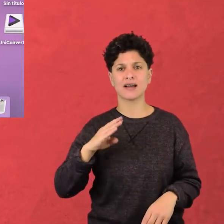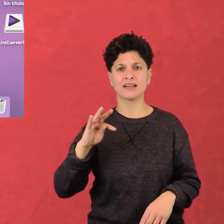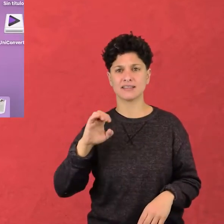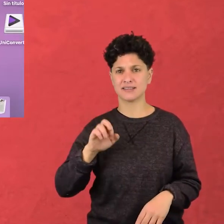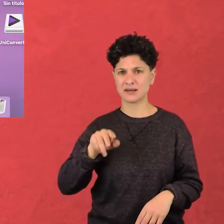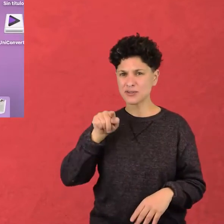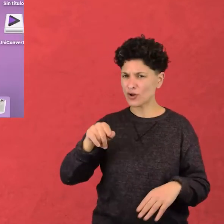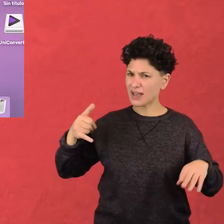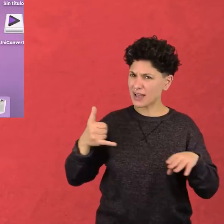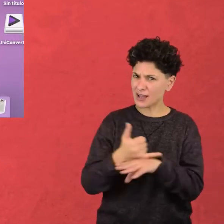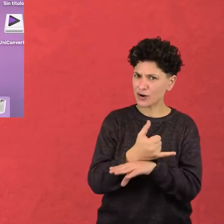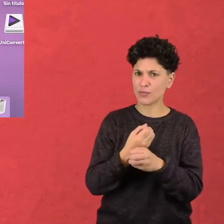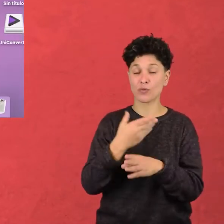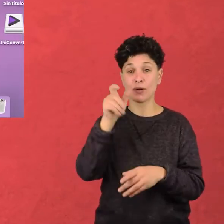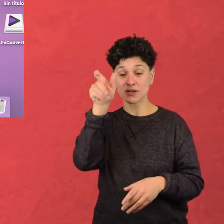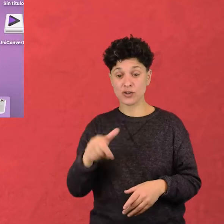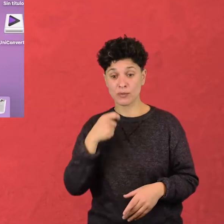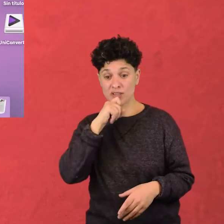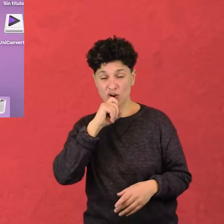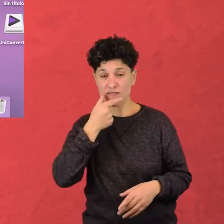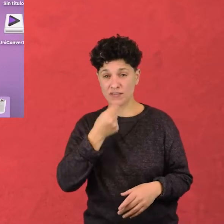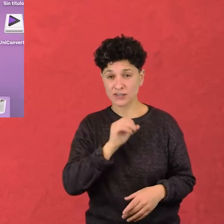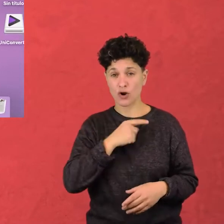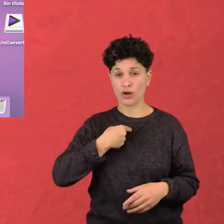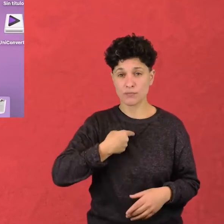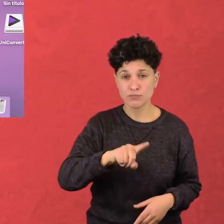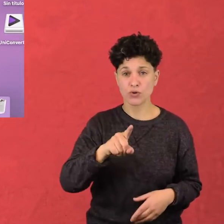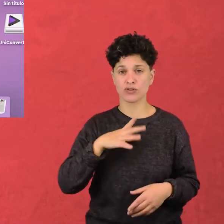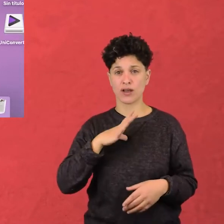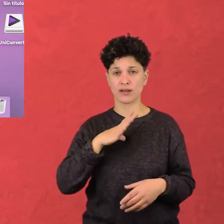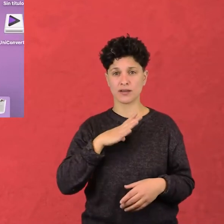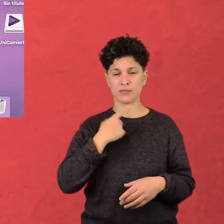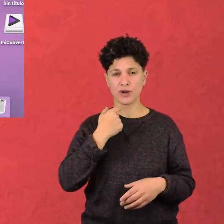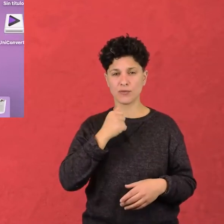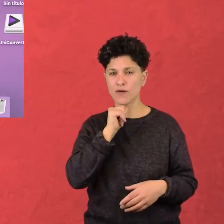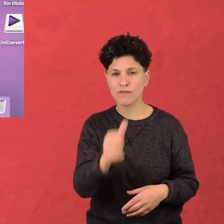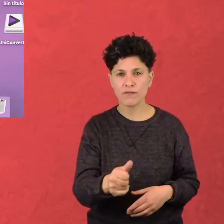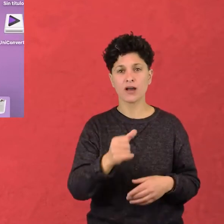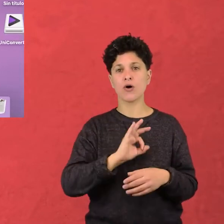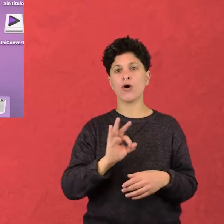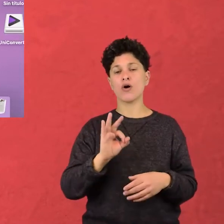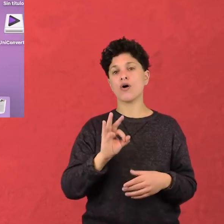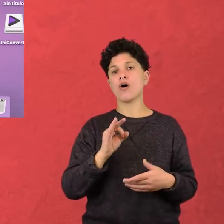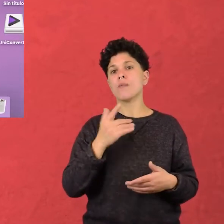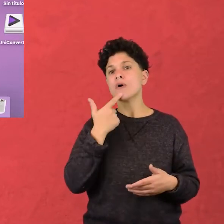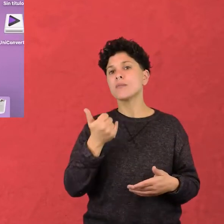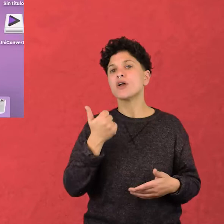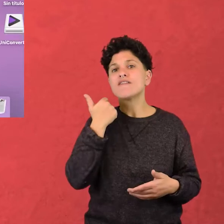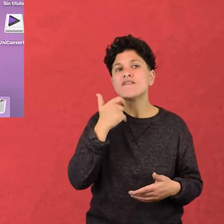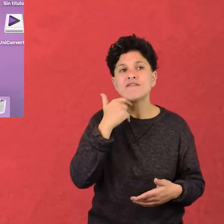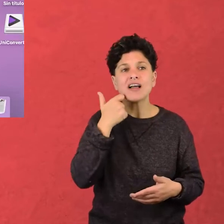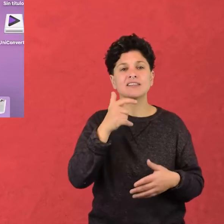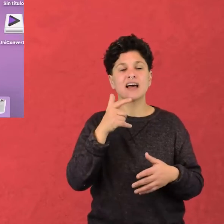porque cuando una persona se enoja fácilmente, cuando alguien es impulsivo, cuando alguien es rencoroso, cuando alguien tiene falta